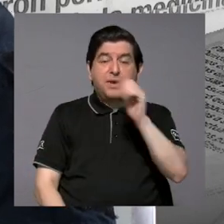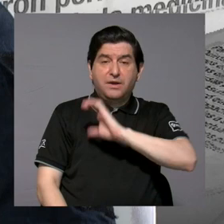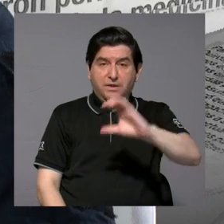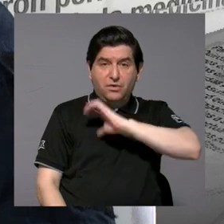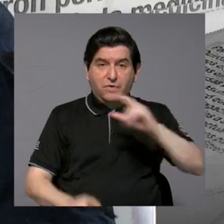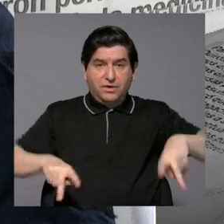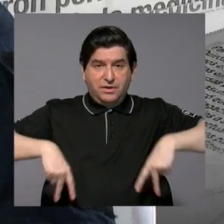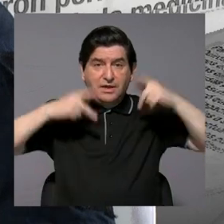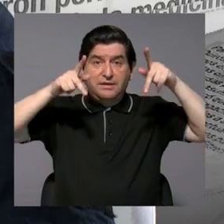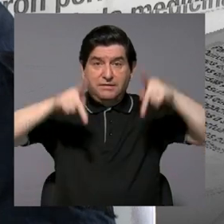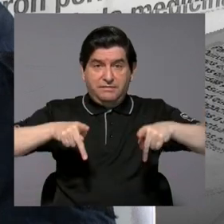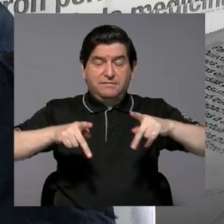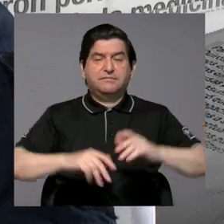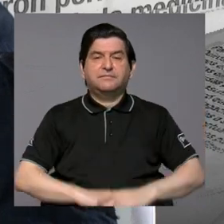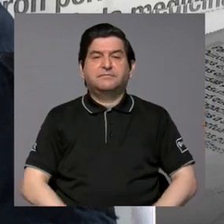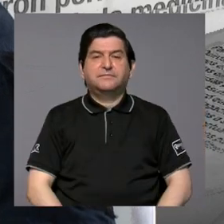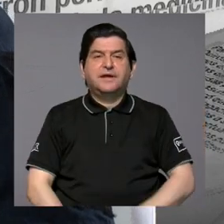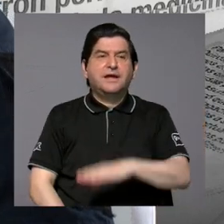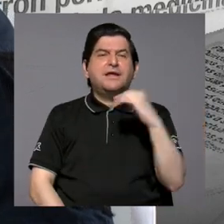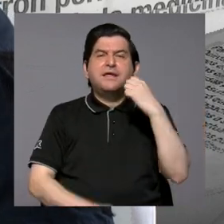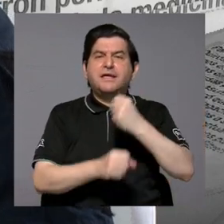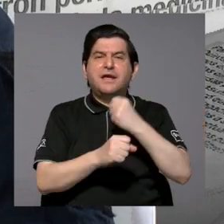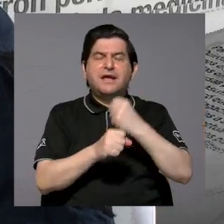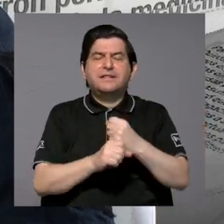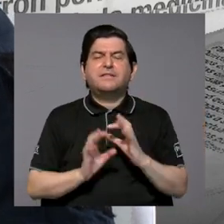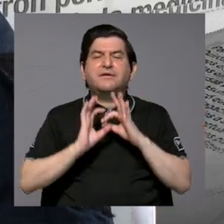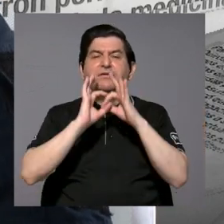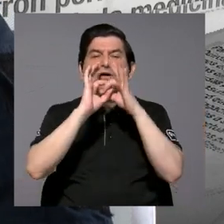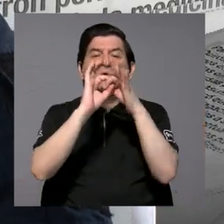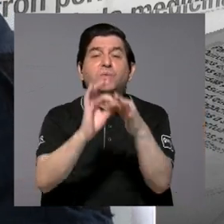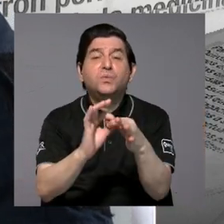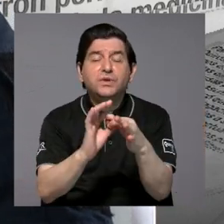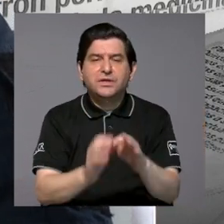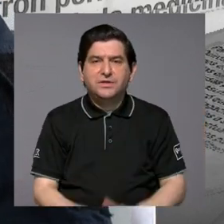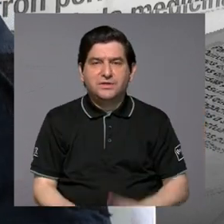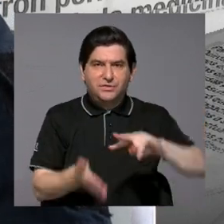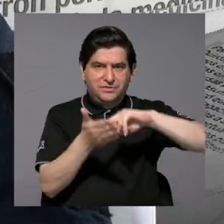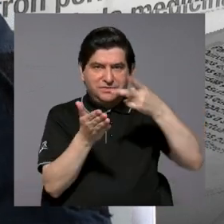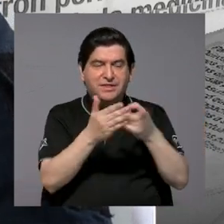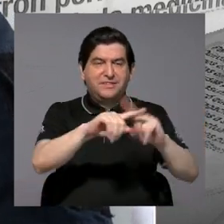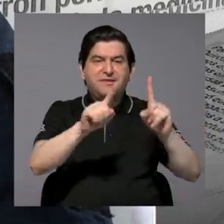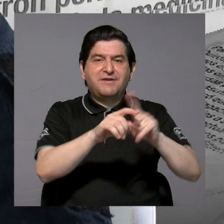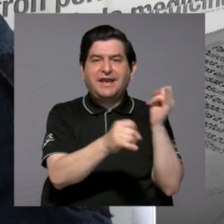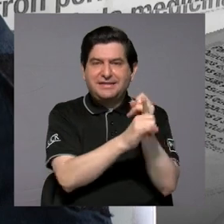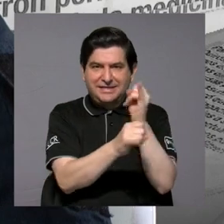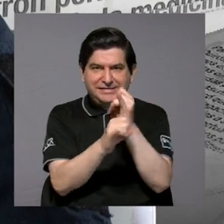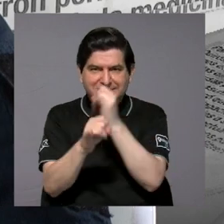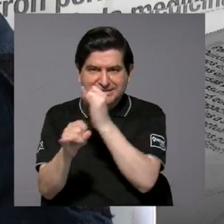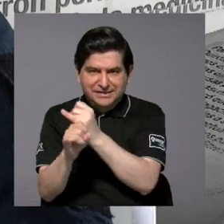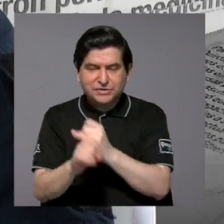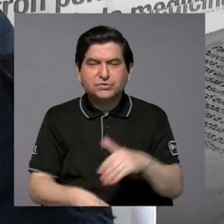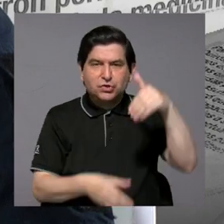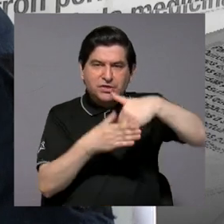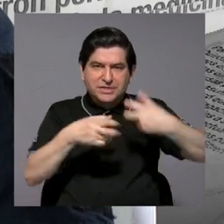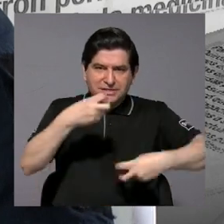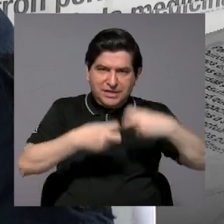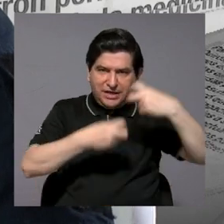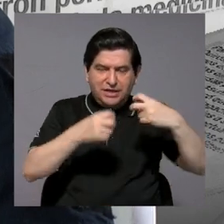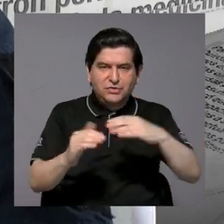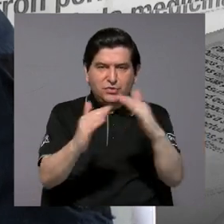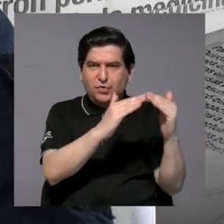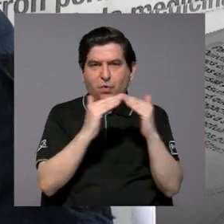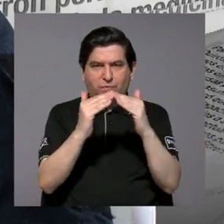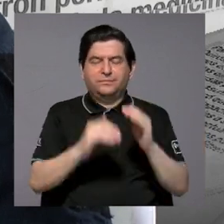vida de las personas y el trabajo articulado porque también involucramos a otras instituciones en las problemáticas de la comunidad